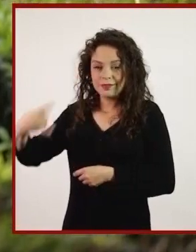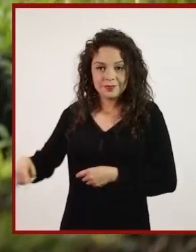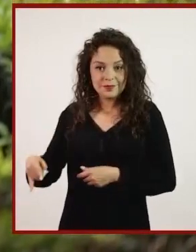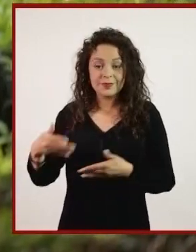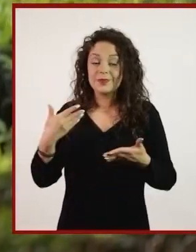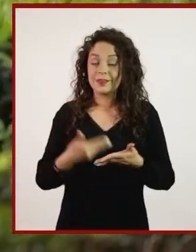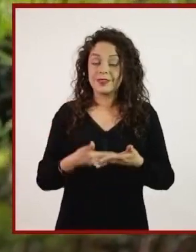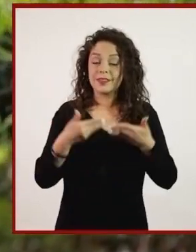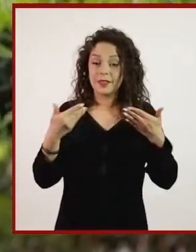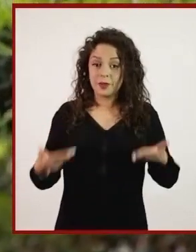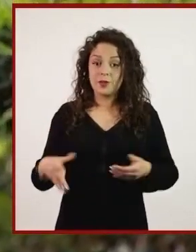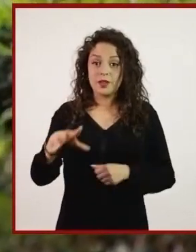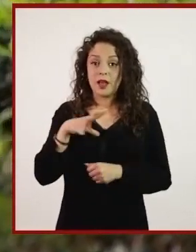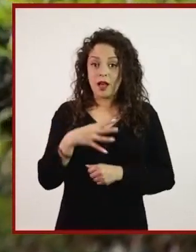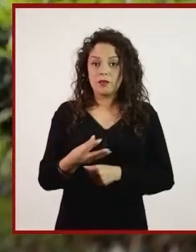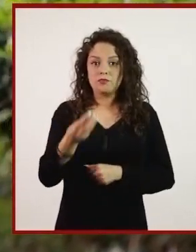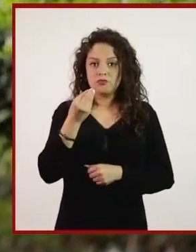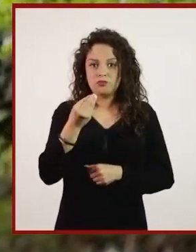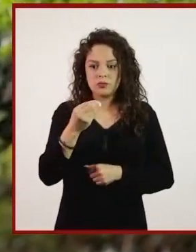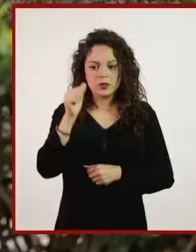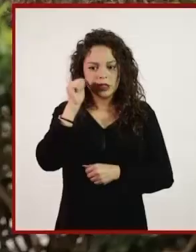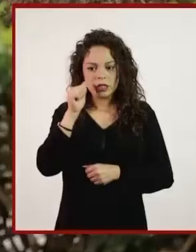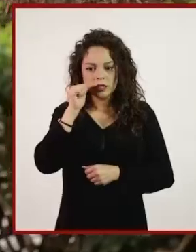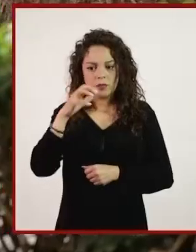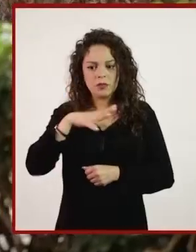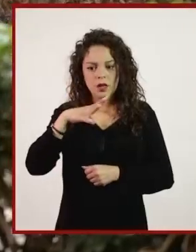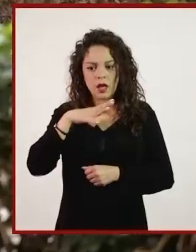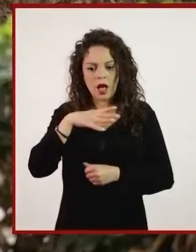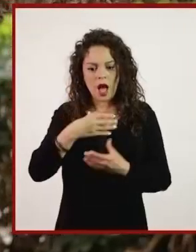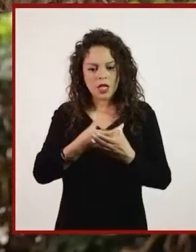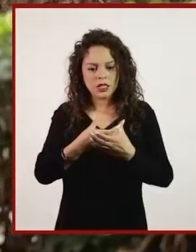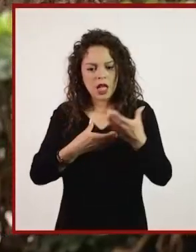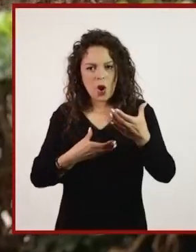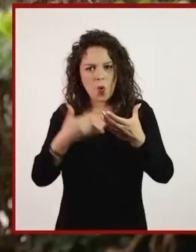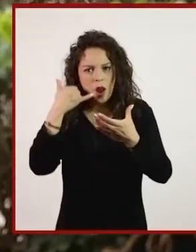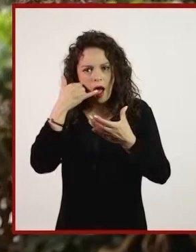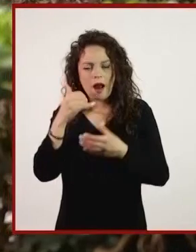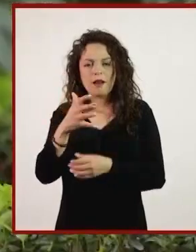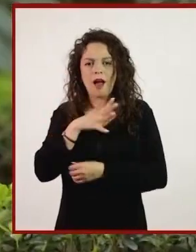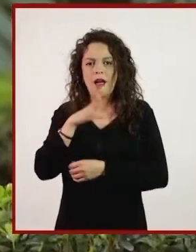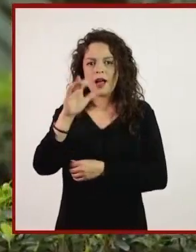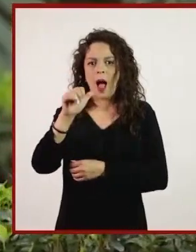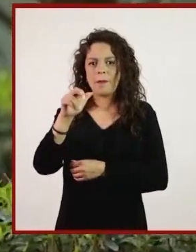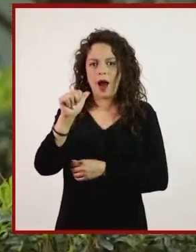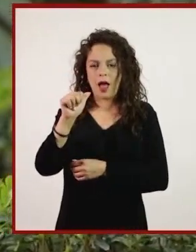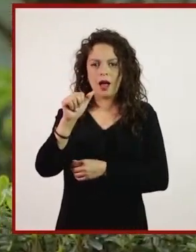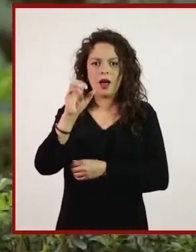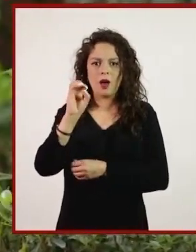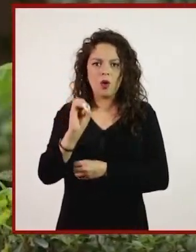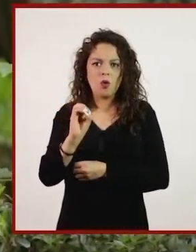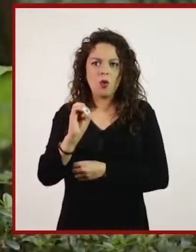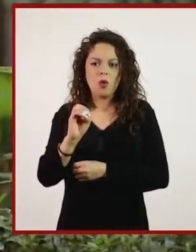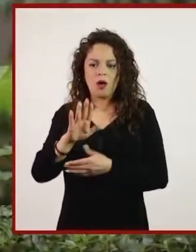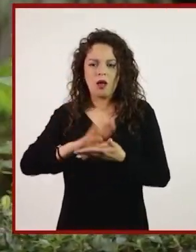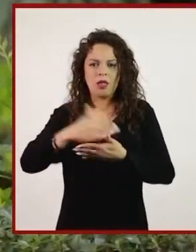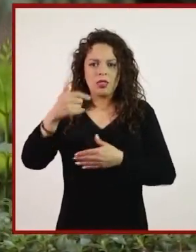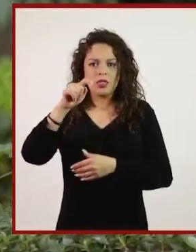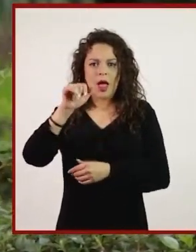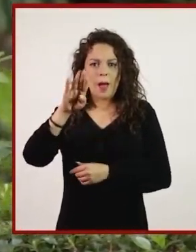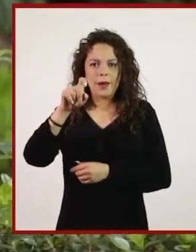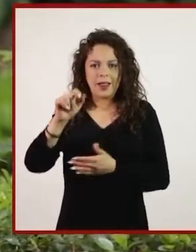los artistas que andan por ahí, pero que tal vez no hemos notado. En estos días es común que todos tengan una cámara en su celular o